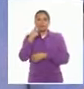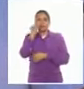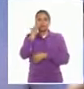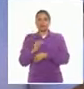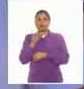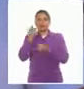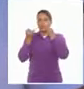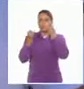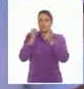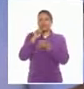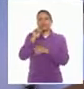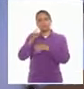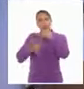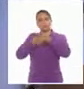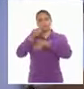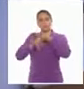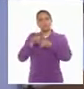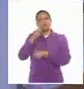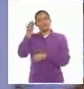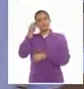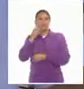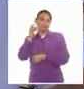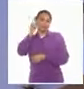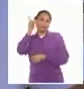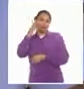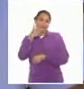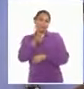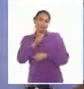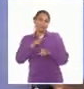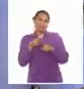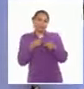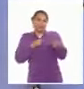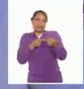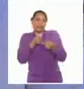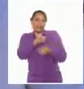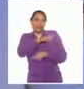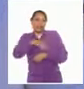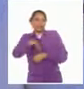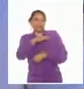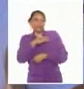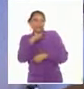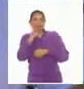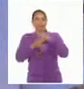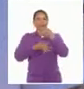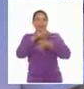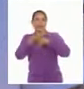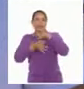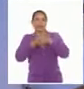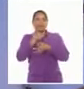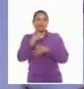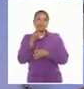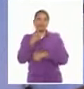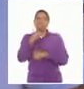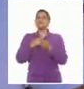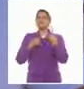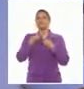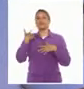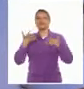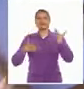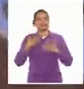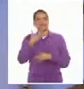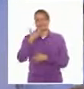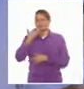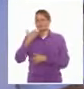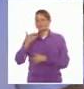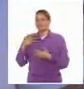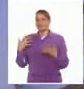identifique. Así que creo que va a ser una experiencia buena porque acercamos el servicio a la atención primaria y a la vivienda de la persona. Esto va a ser una actividad que va a tener mucha